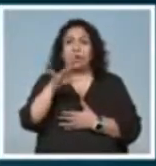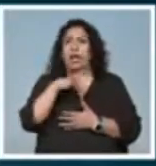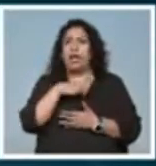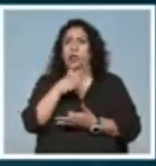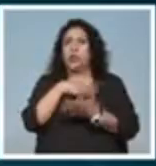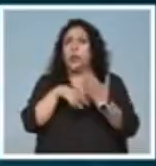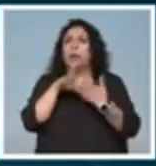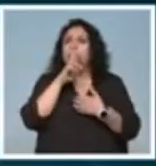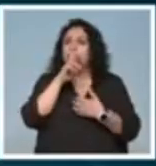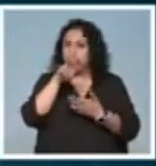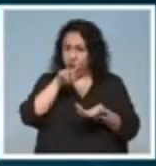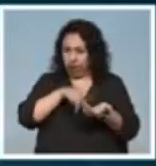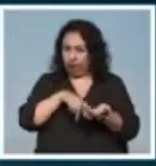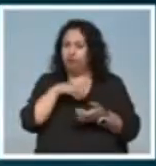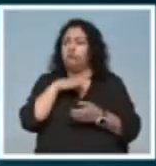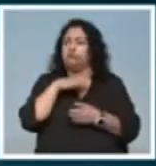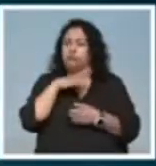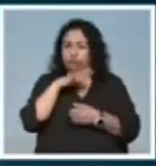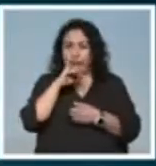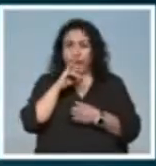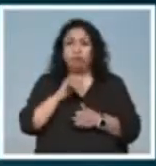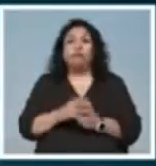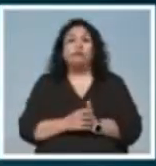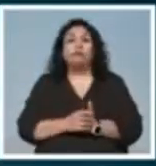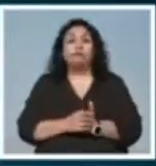tus respuestas.